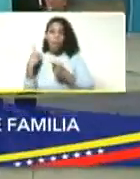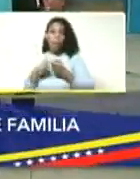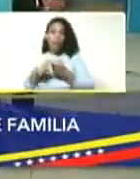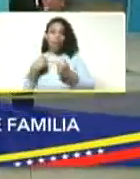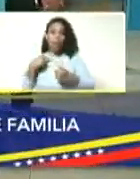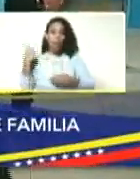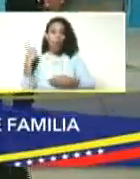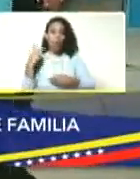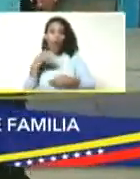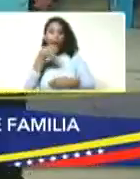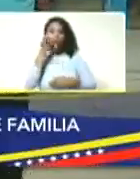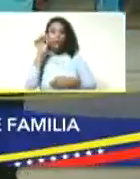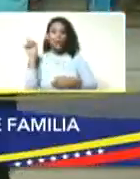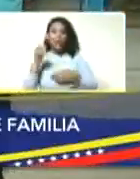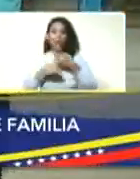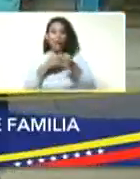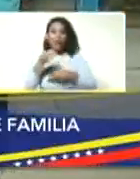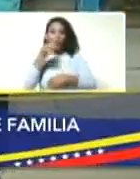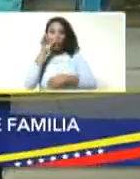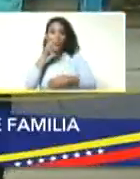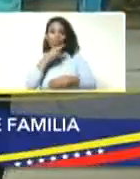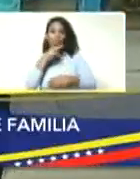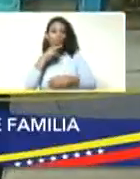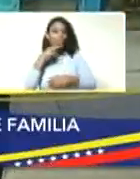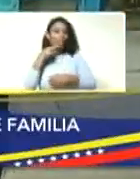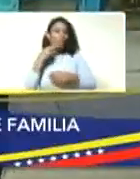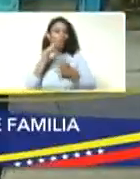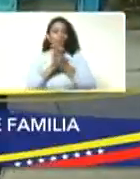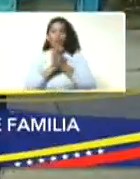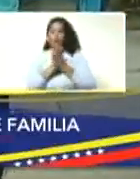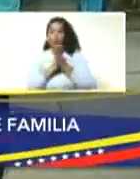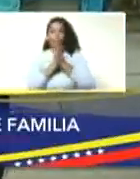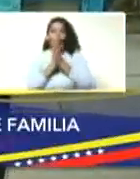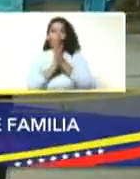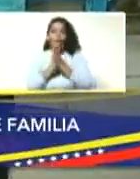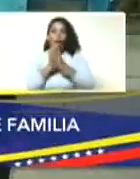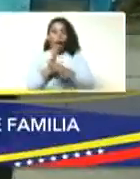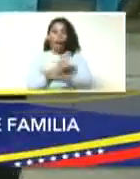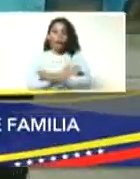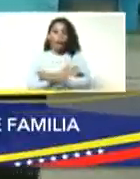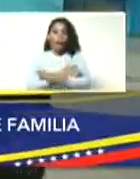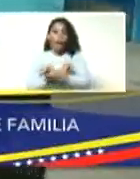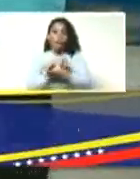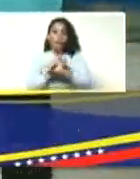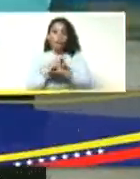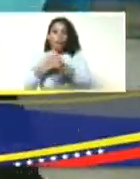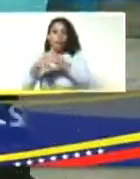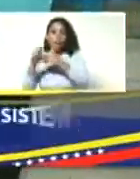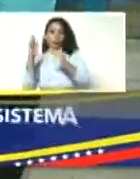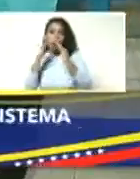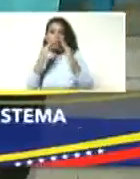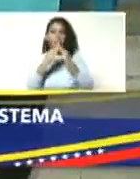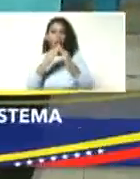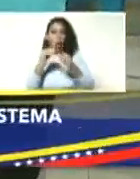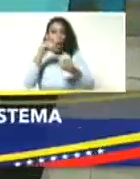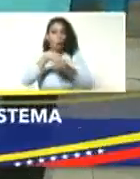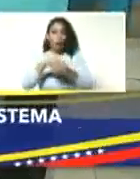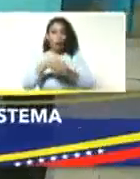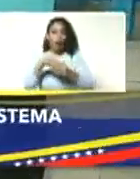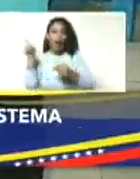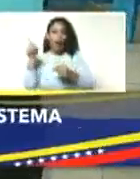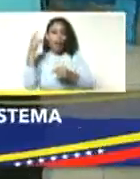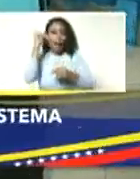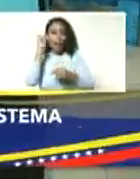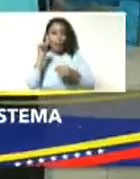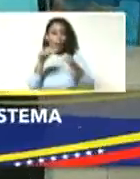tomando café. Silita hizo un café bien sabroso antes de salir de la casa, lo coló en la manga. Silita tiene una